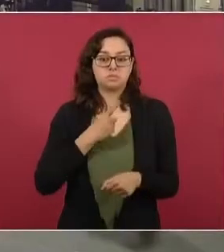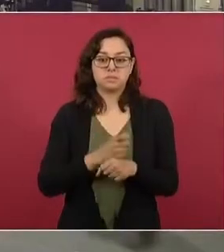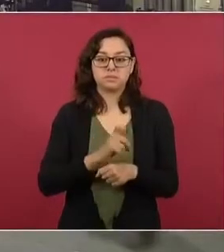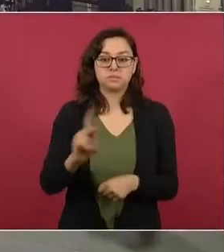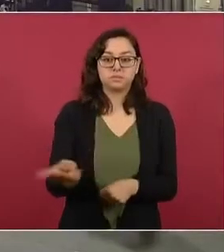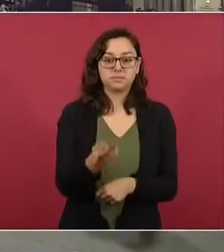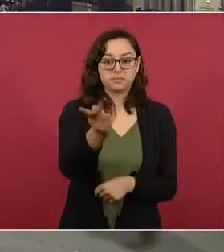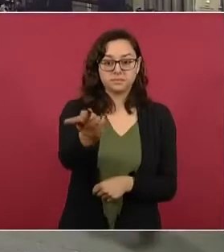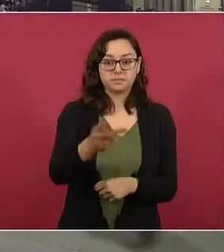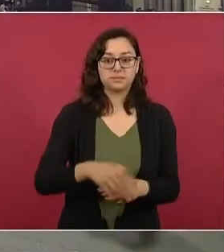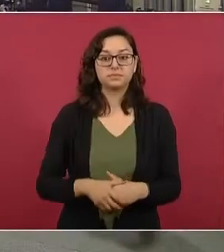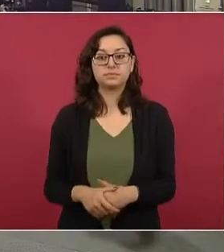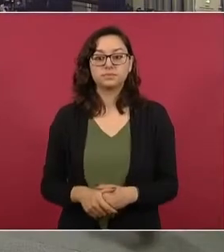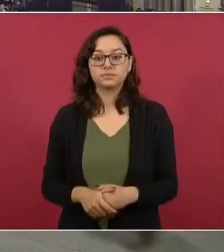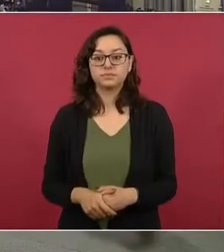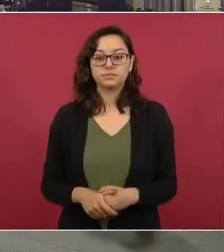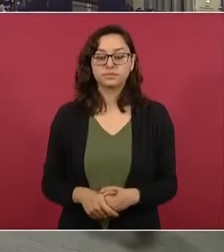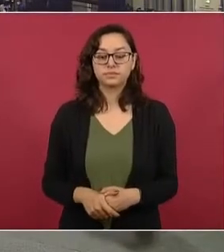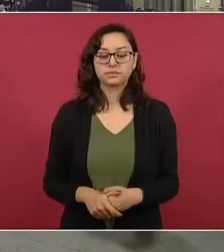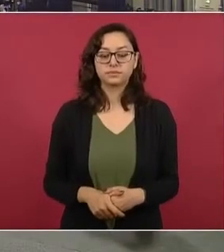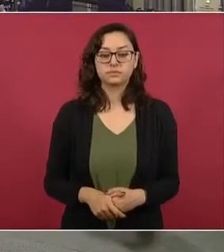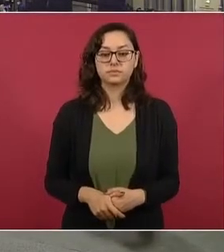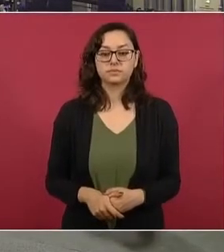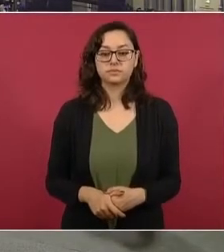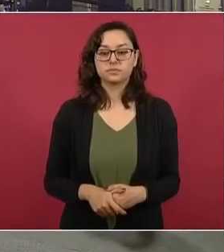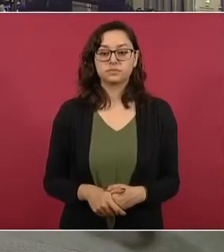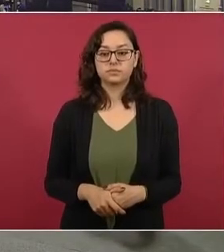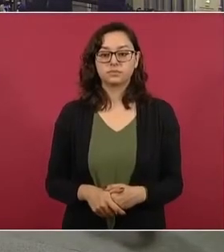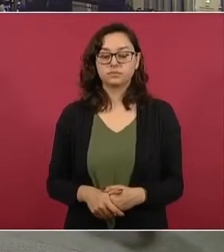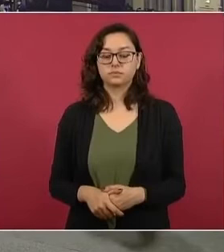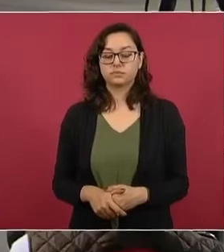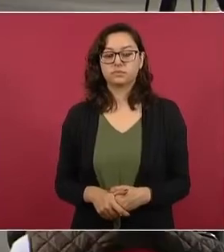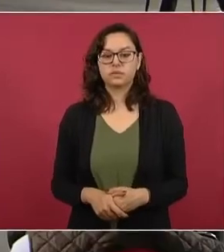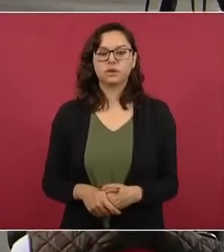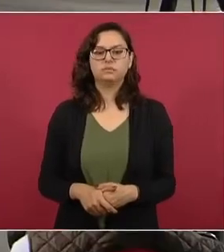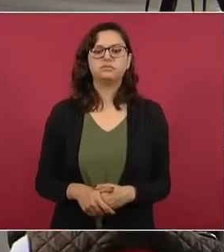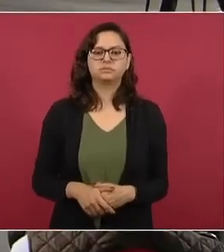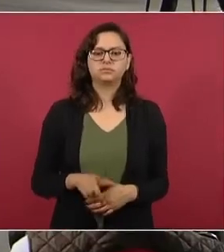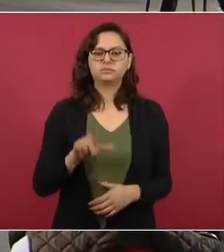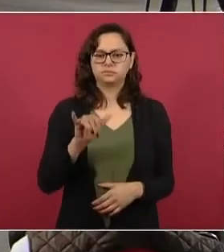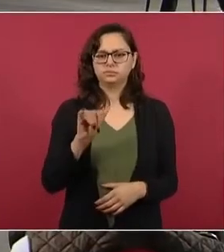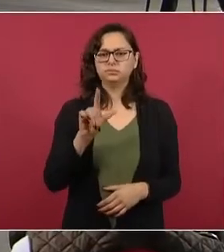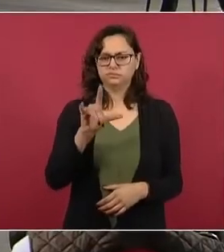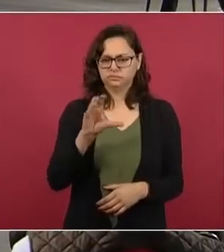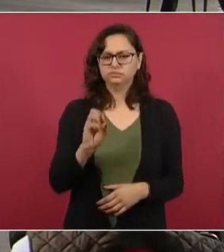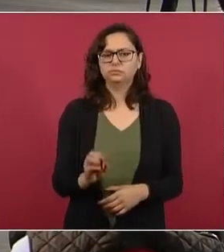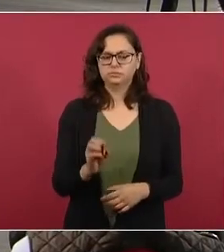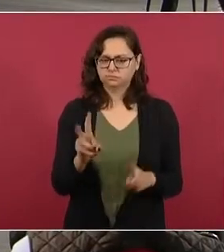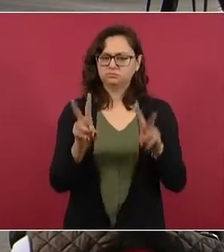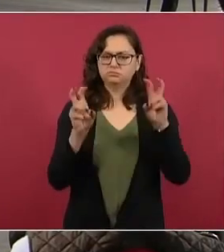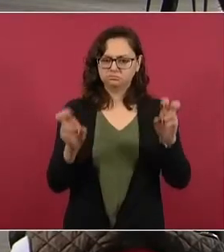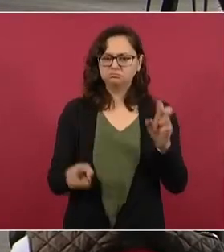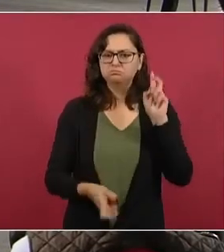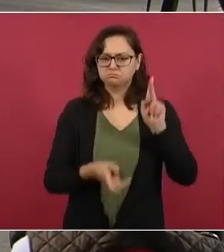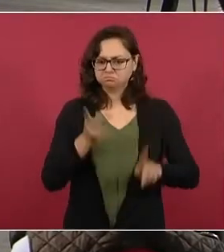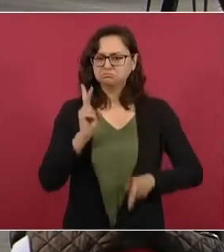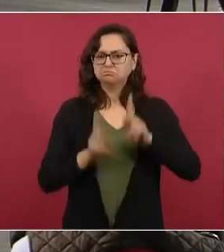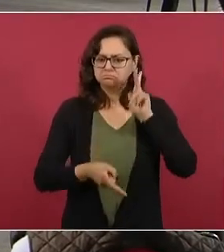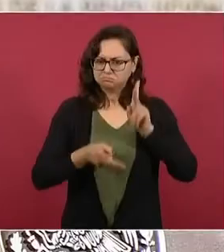pregunta. Bueno, se ha tratado el tema del litio